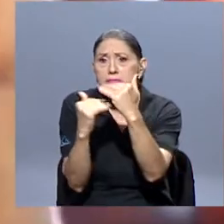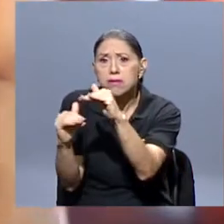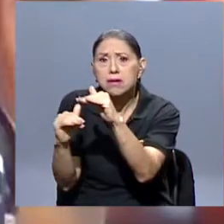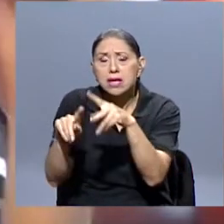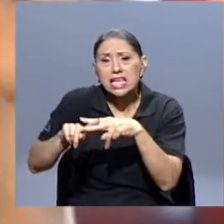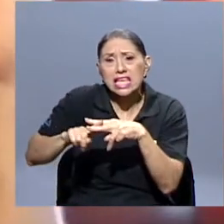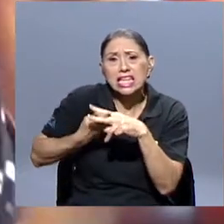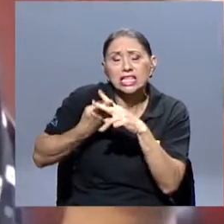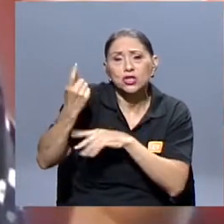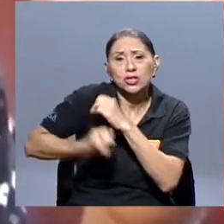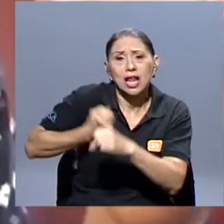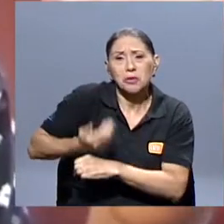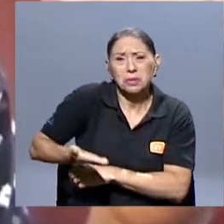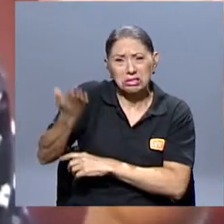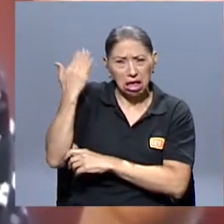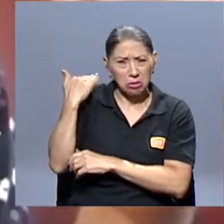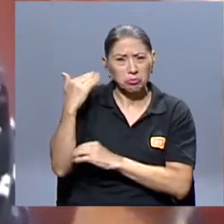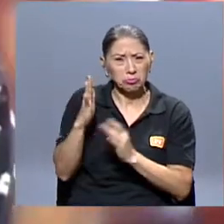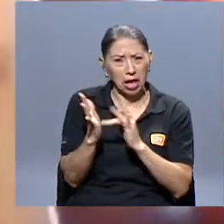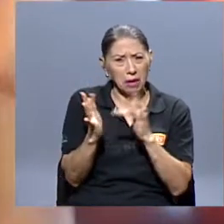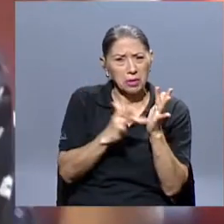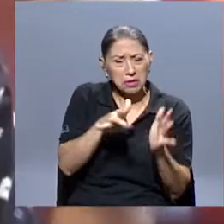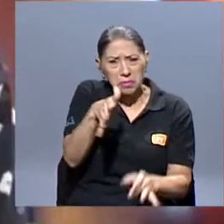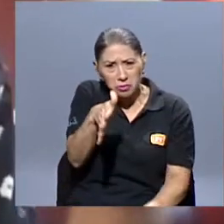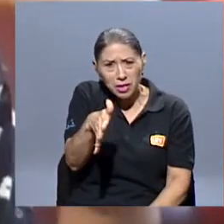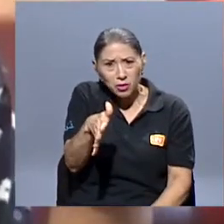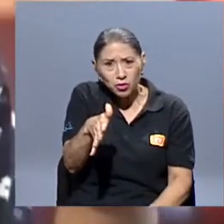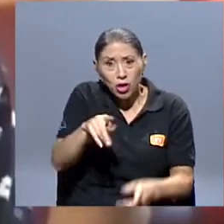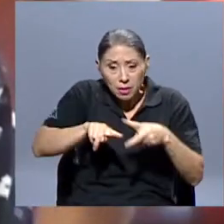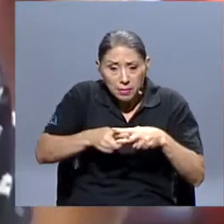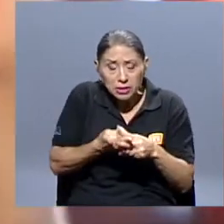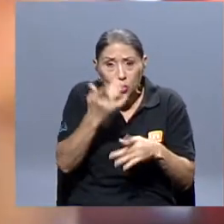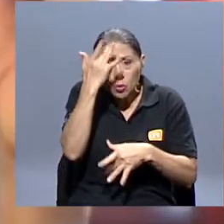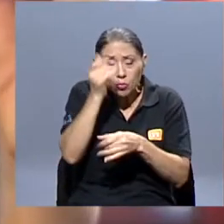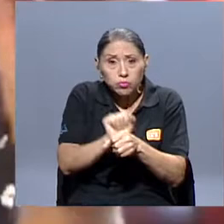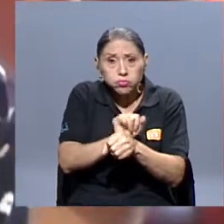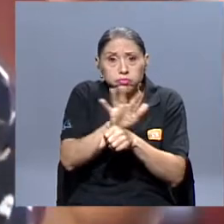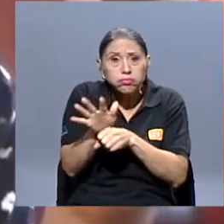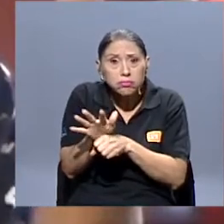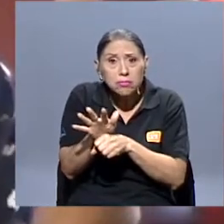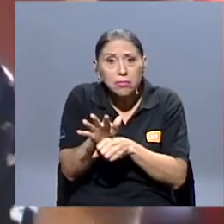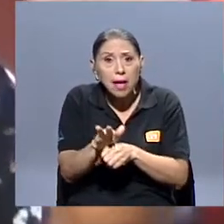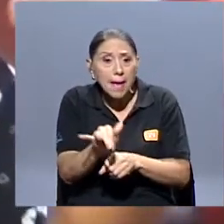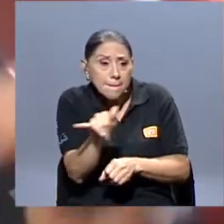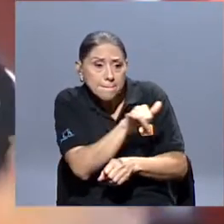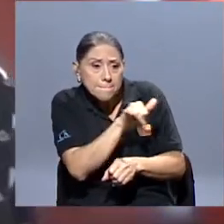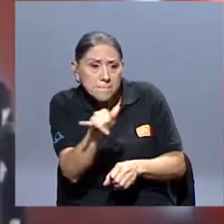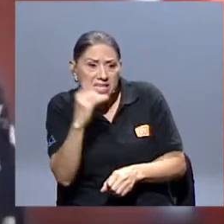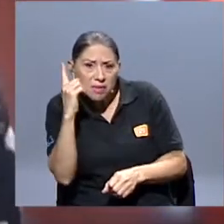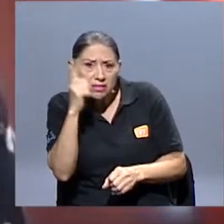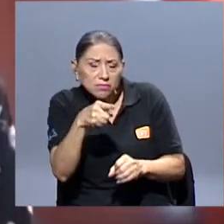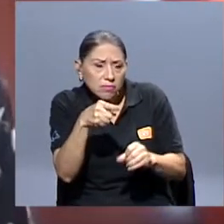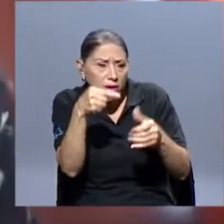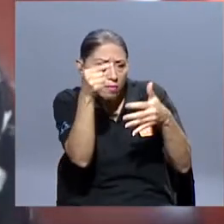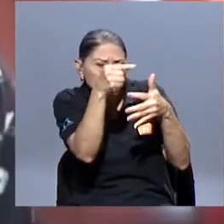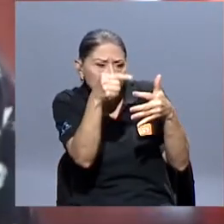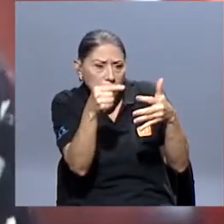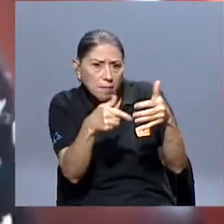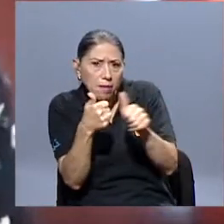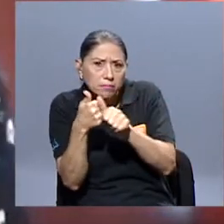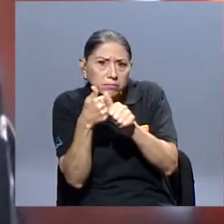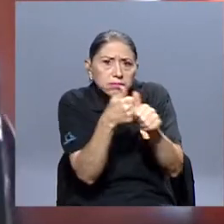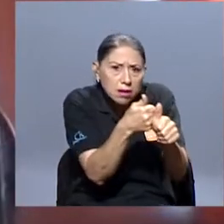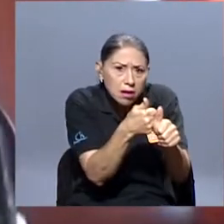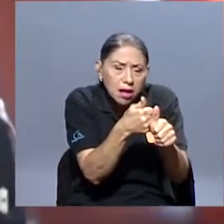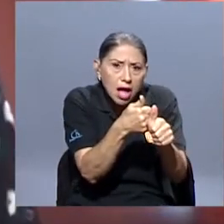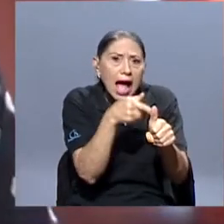año pasado, por ahí de abril del año pasado, tiene un efecto considerablemente mayor, las mismas medidas que lo que estamos viendo hoy, ¿verdad?